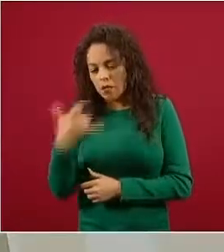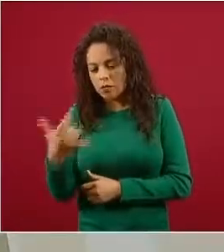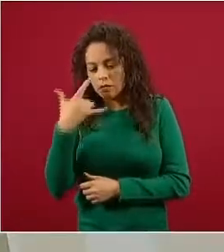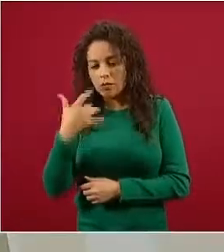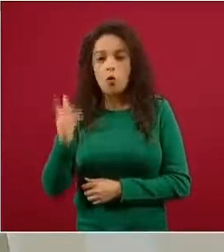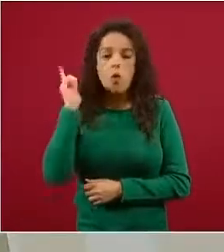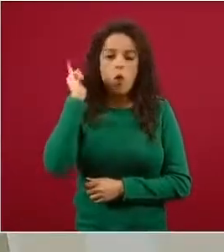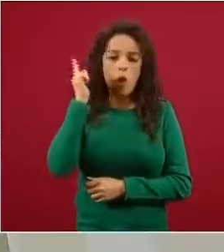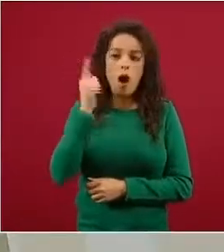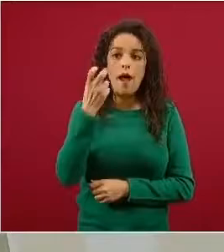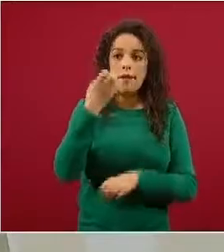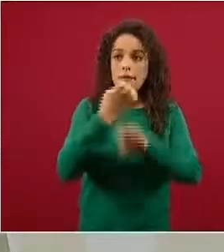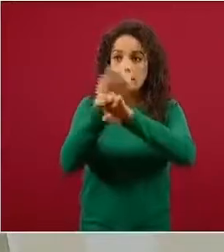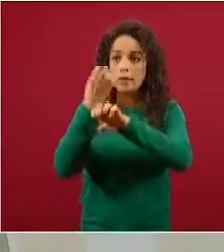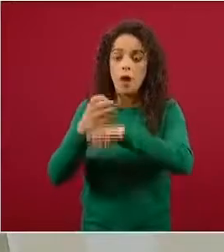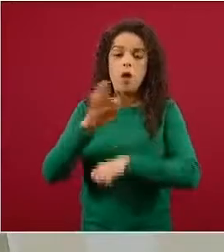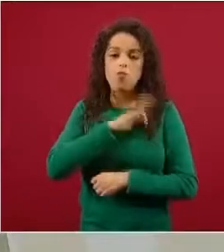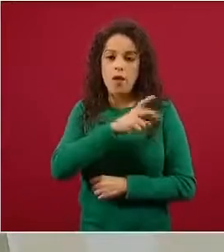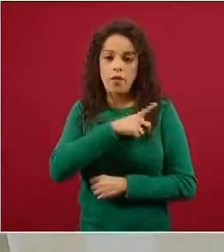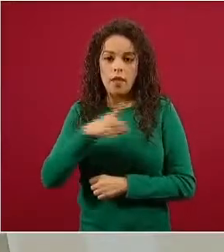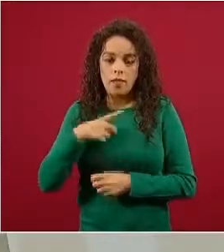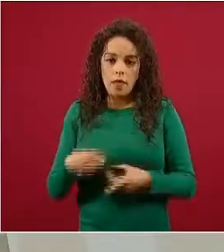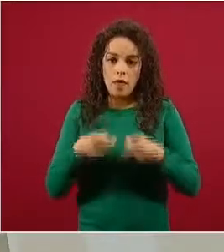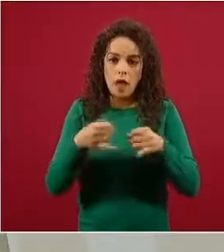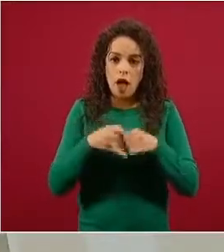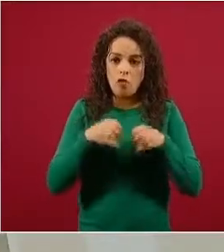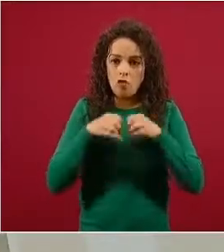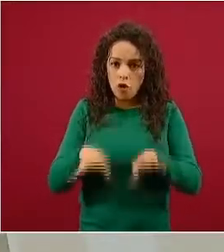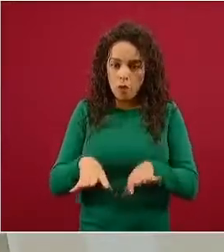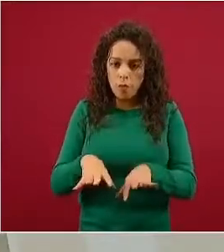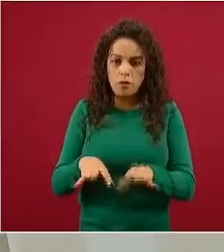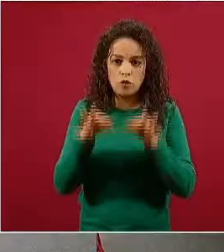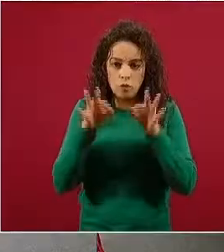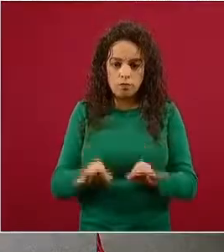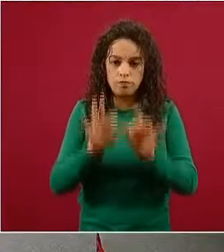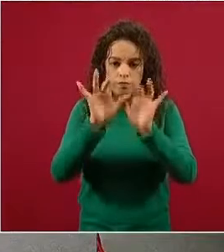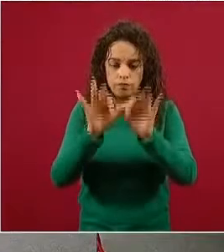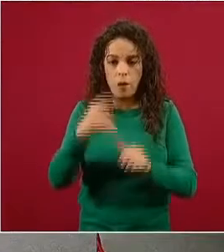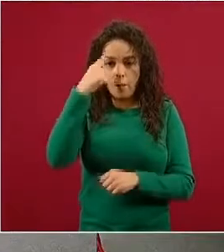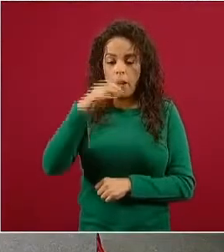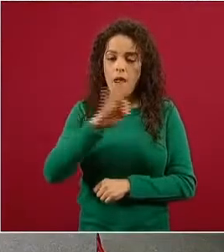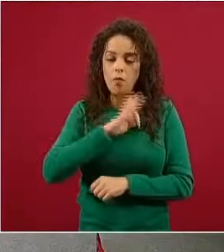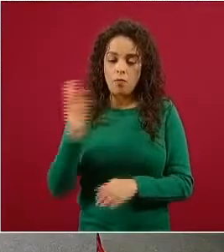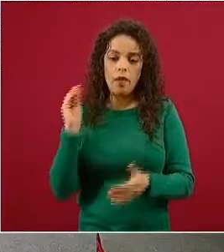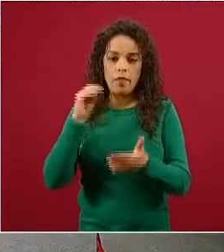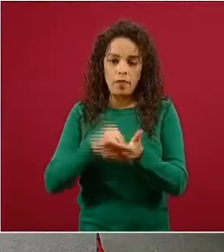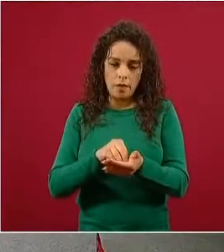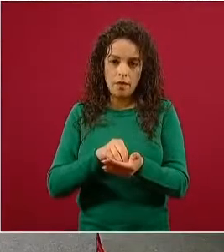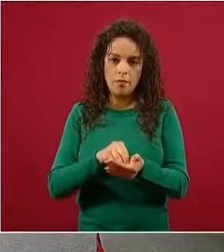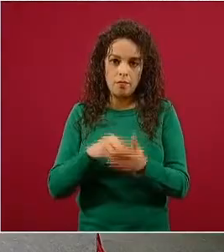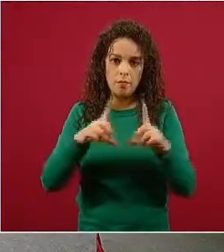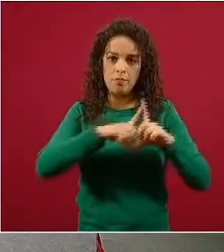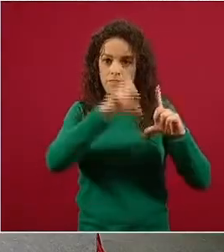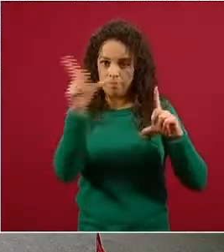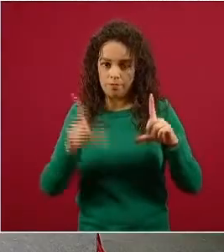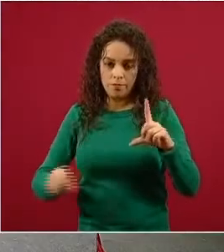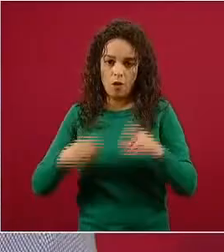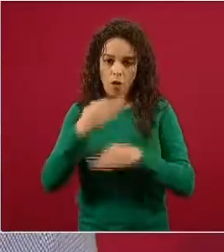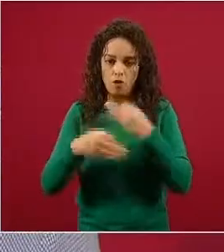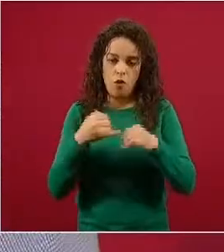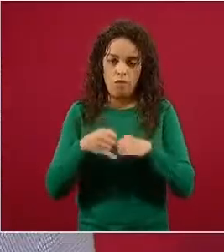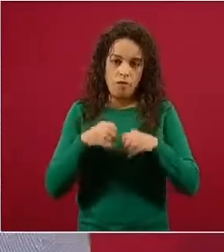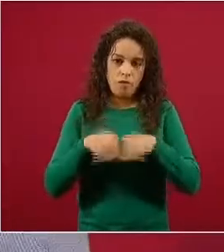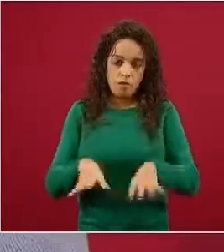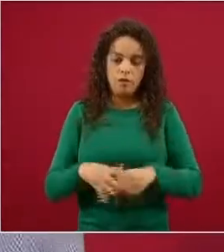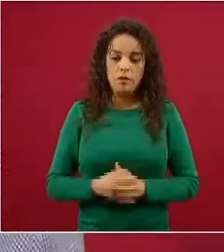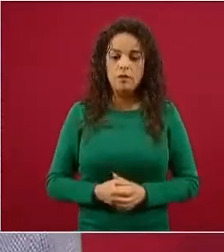fue el tratar de coordinar los datos que están siendo incluidos en cada uno de los registros para poder